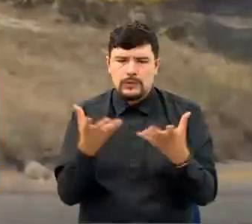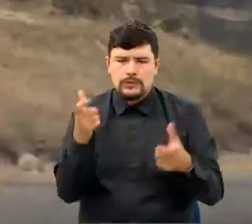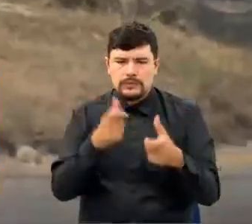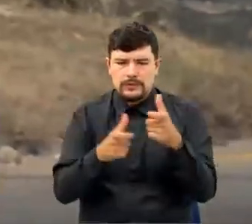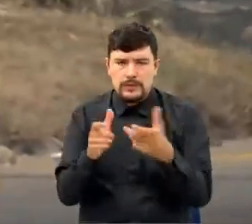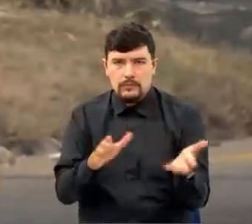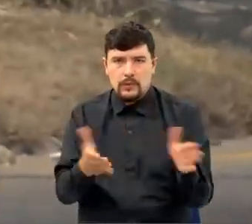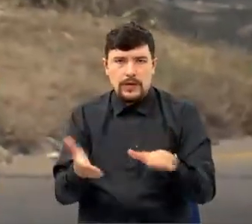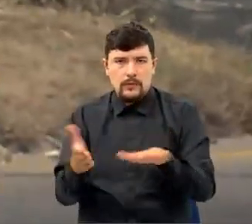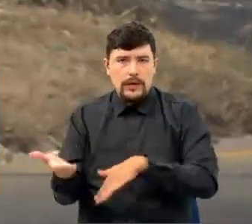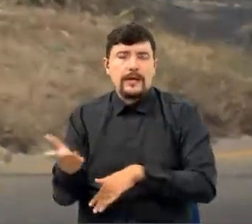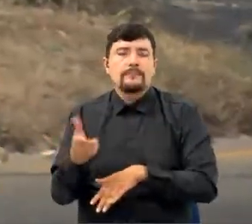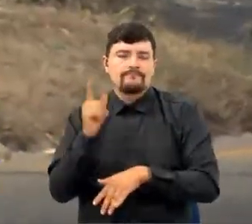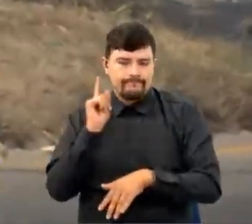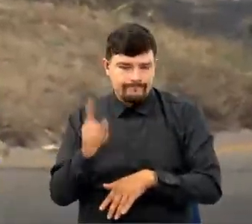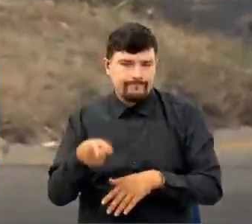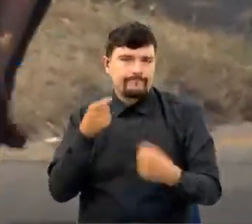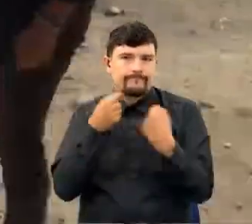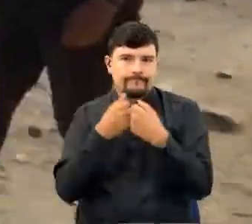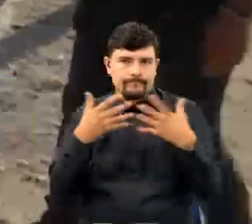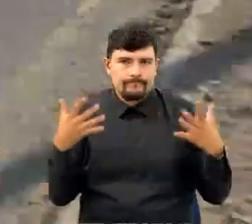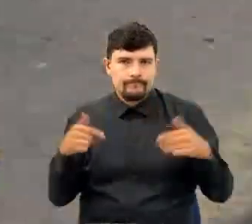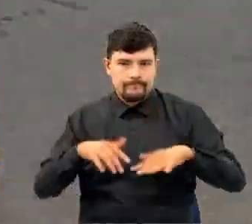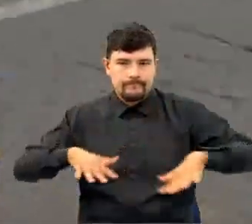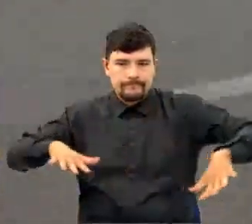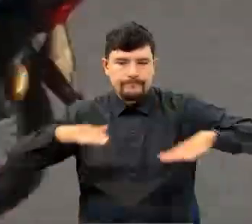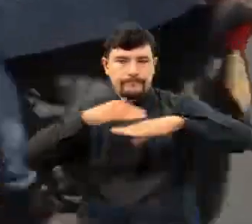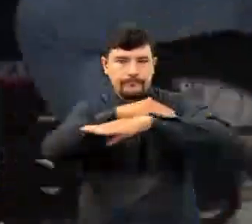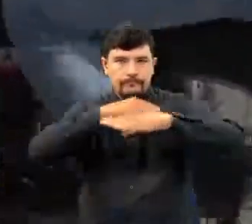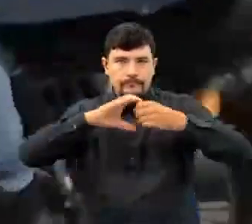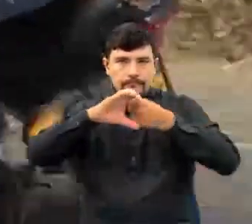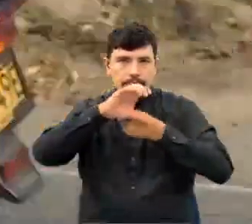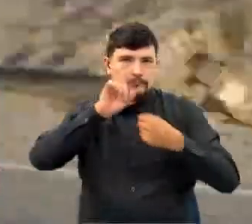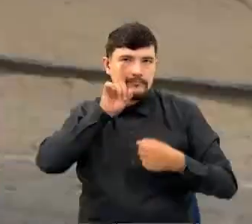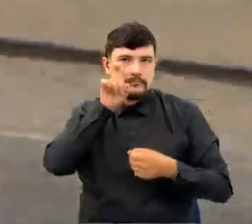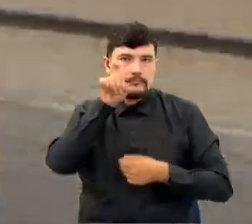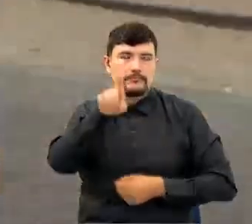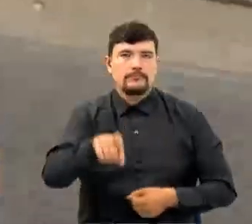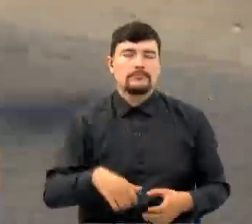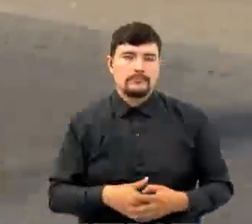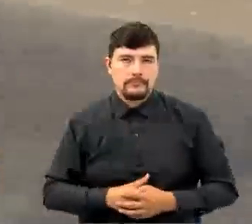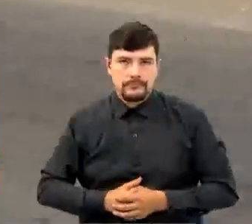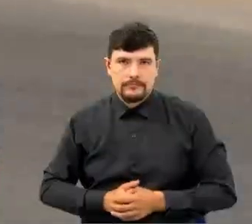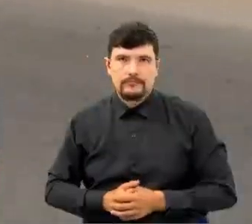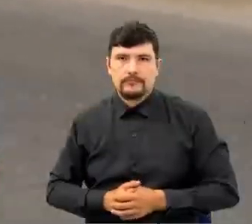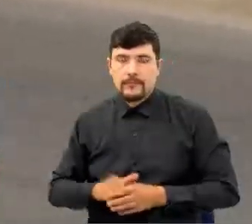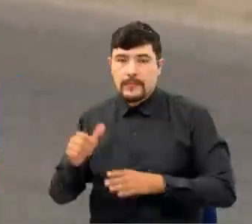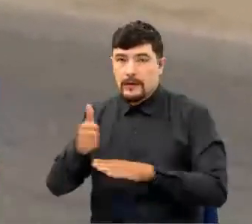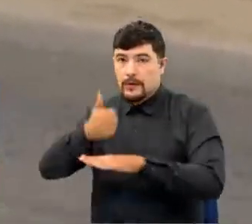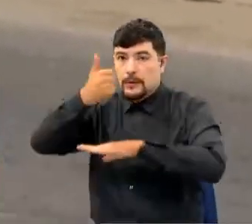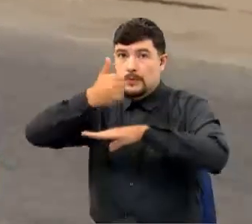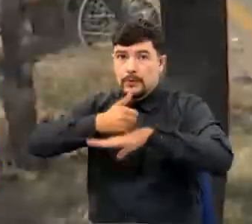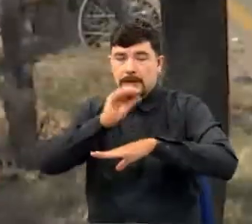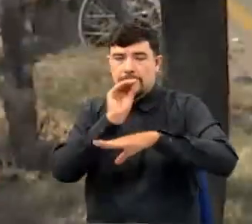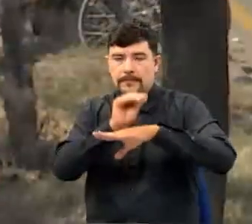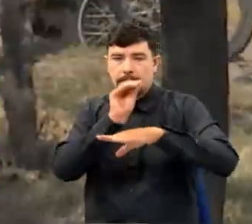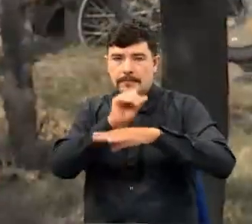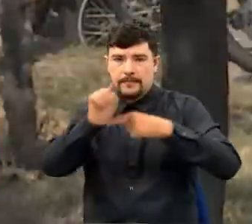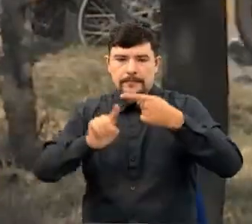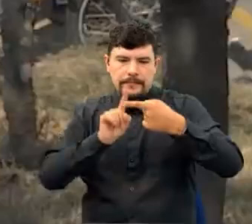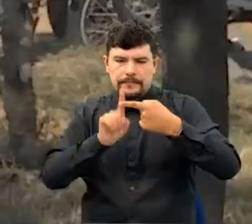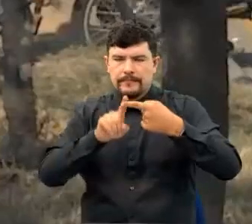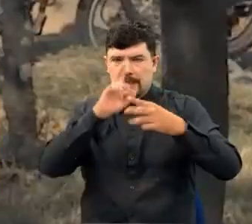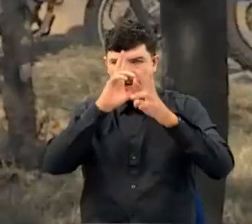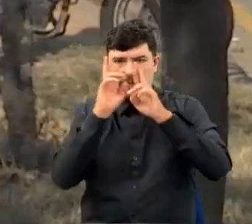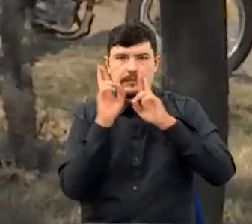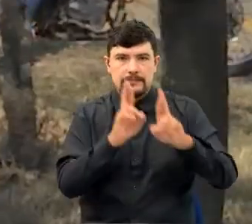personas que han perdido la vida en accidentes de tránsito en la capital de Santander. Pues las autoridades hacen un llamado primero al respeto